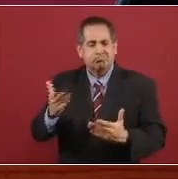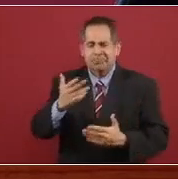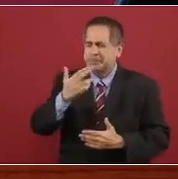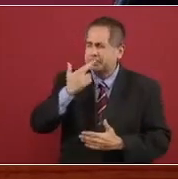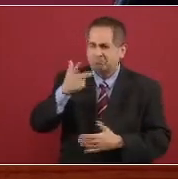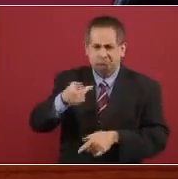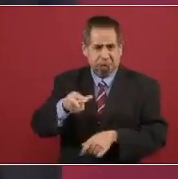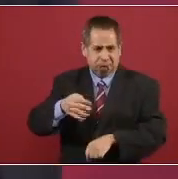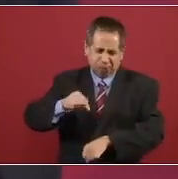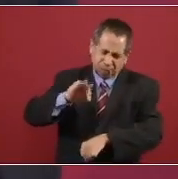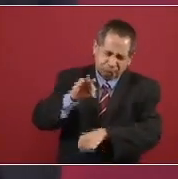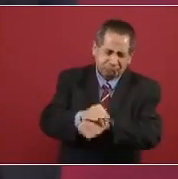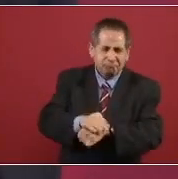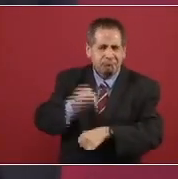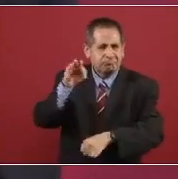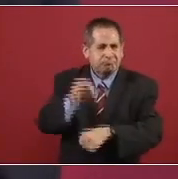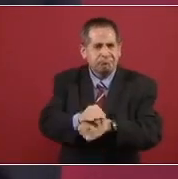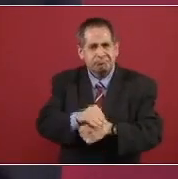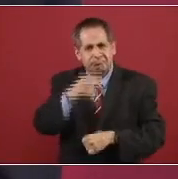más defiende